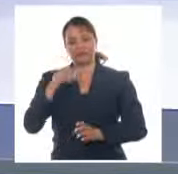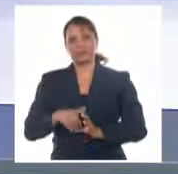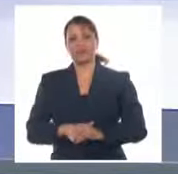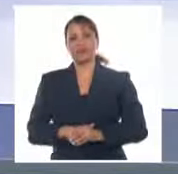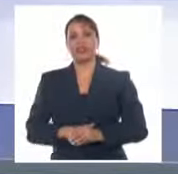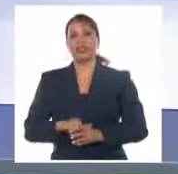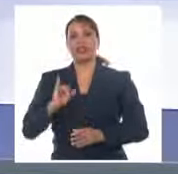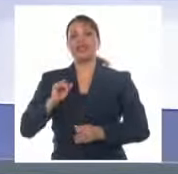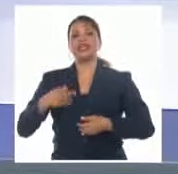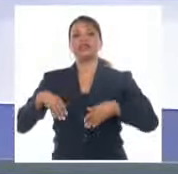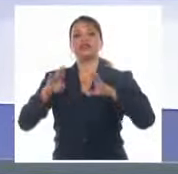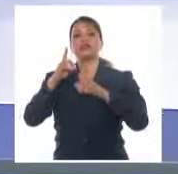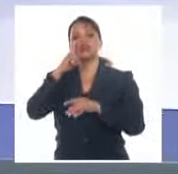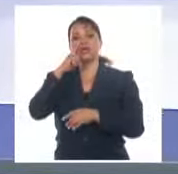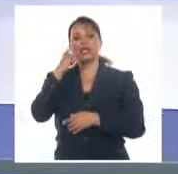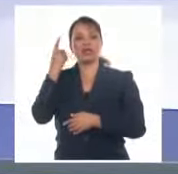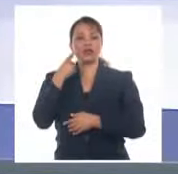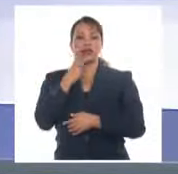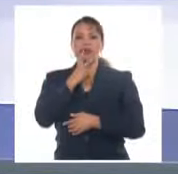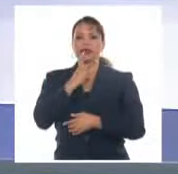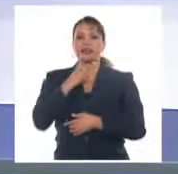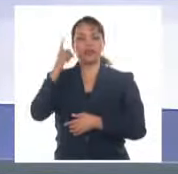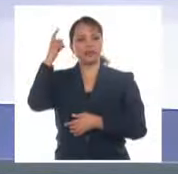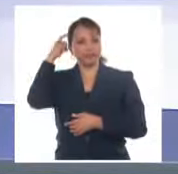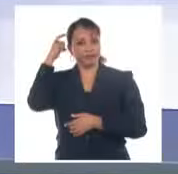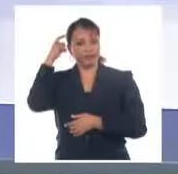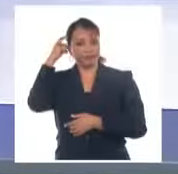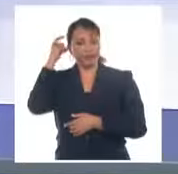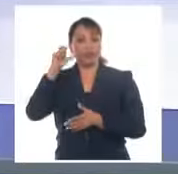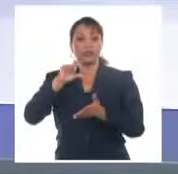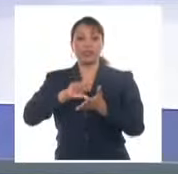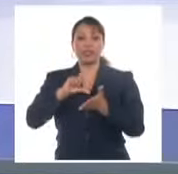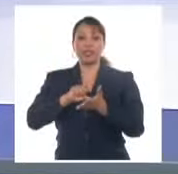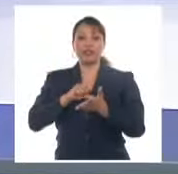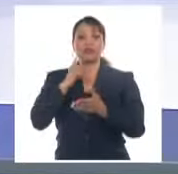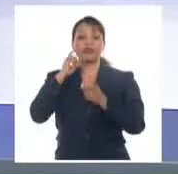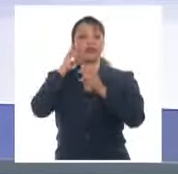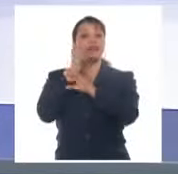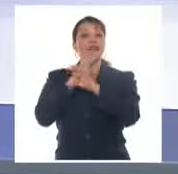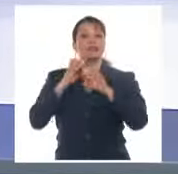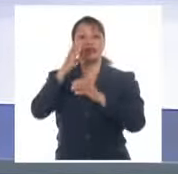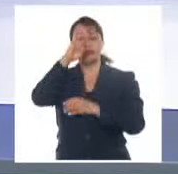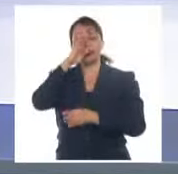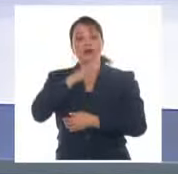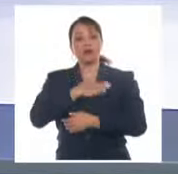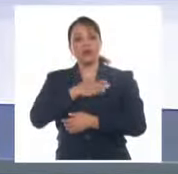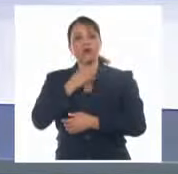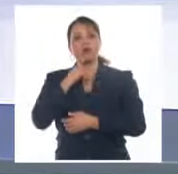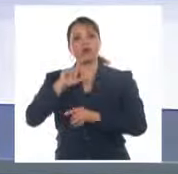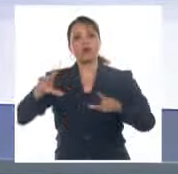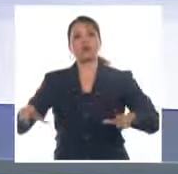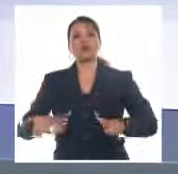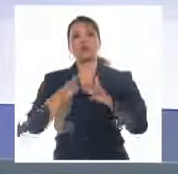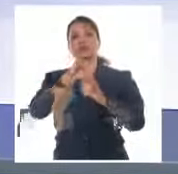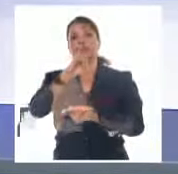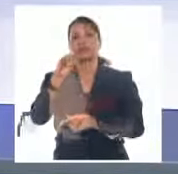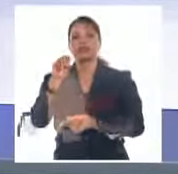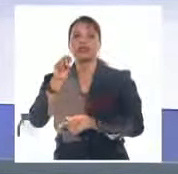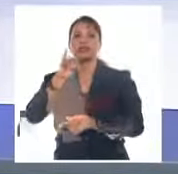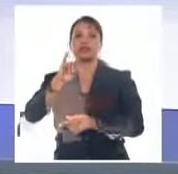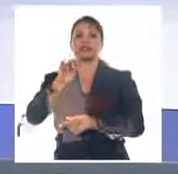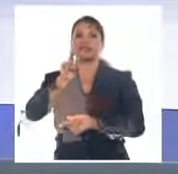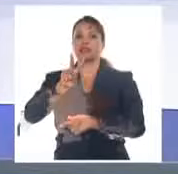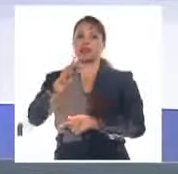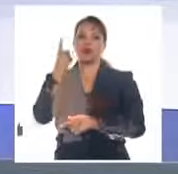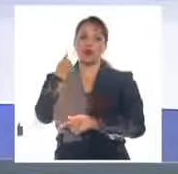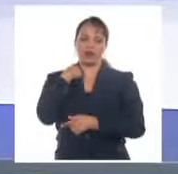el instituto de neurología y neurocirugía centro rector de las neurociencias en nuestro país acaba de cumplir 62 años la